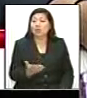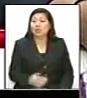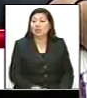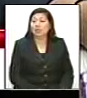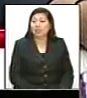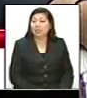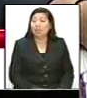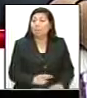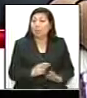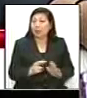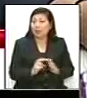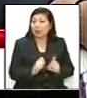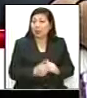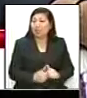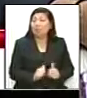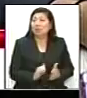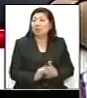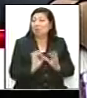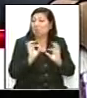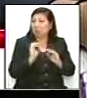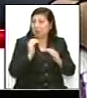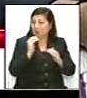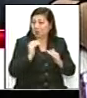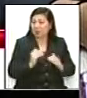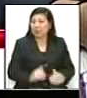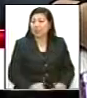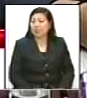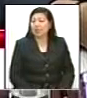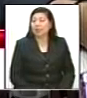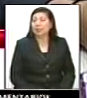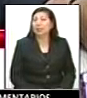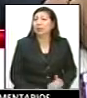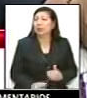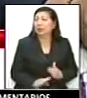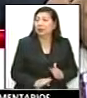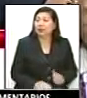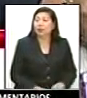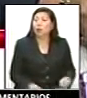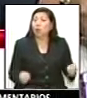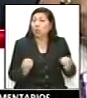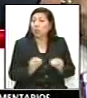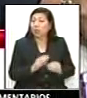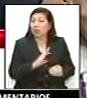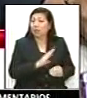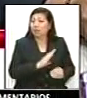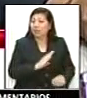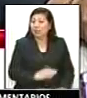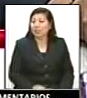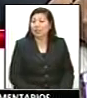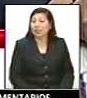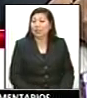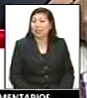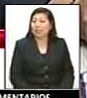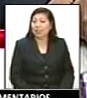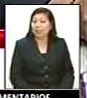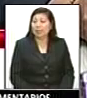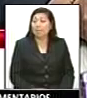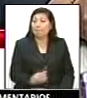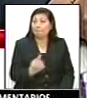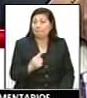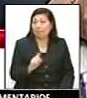Tengo dos proyectos de reforma que son puntuales, referidos básicamente a la Junta de Fiscales Supremos,